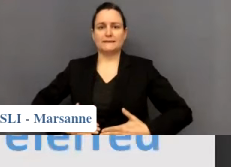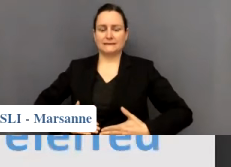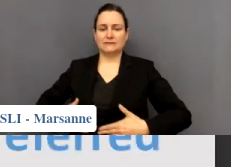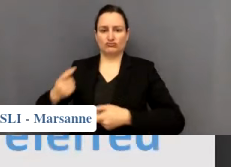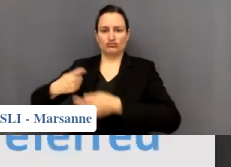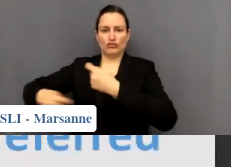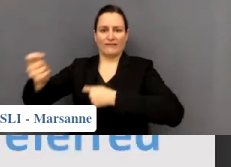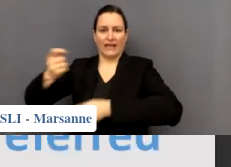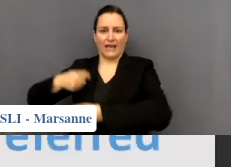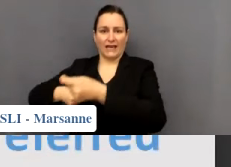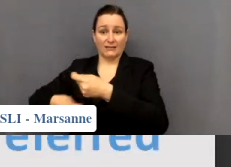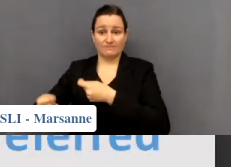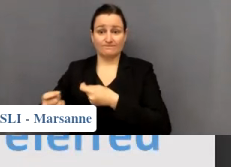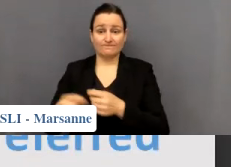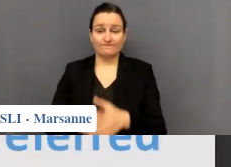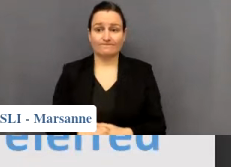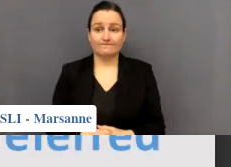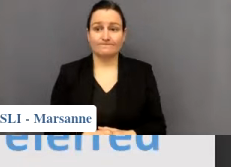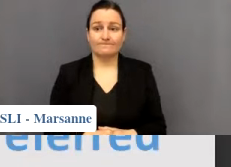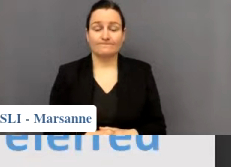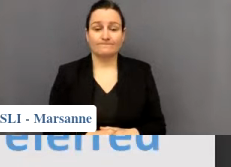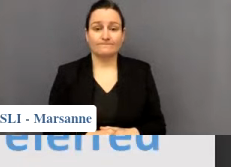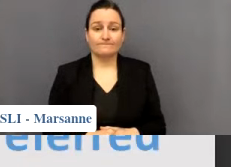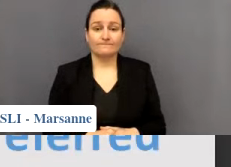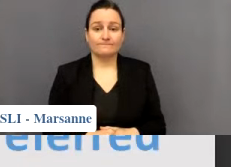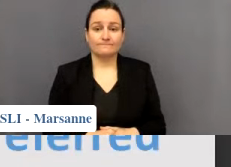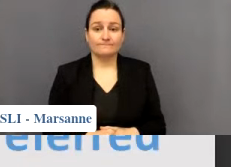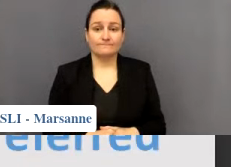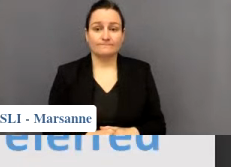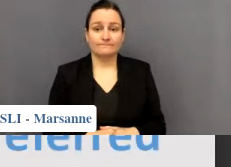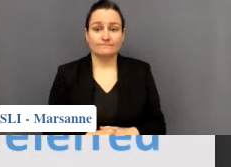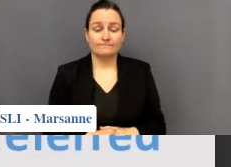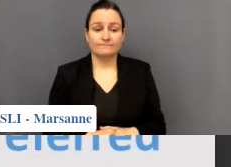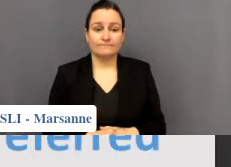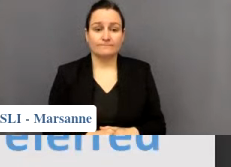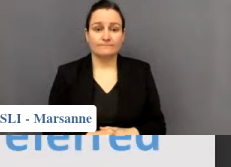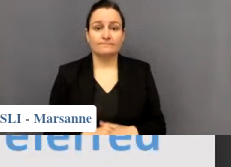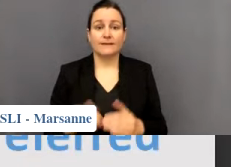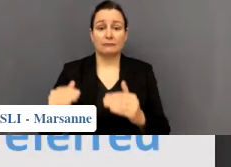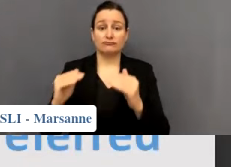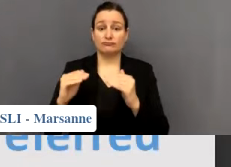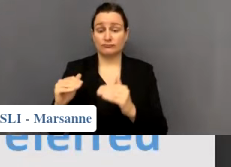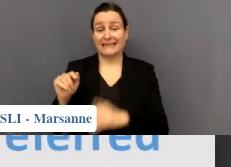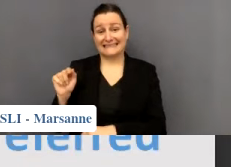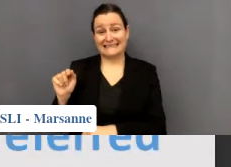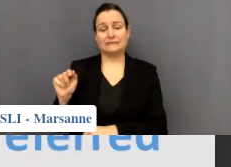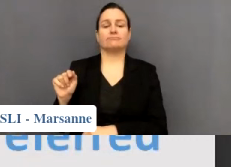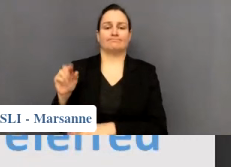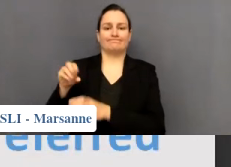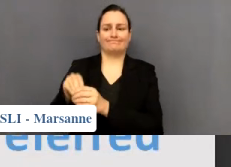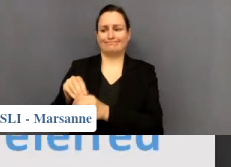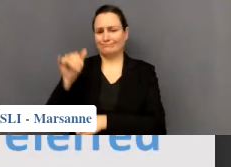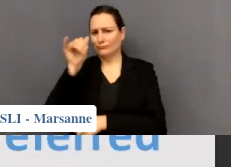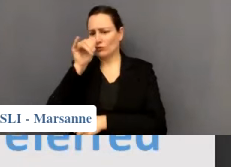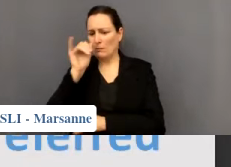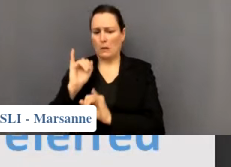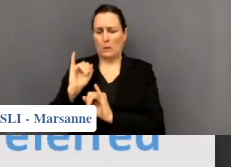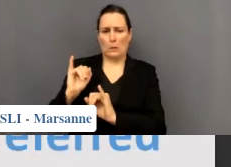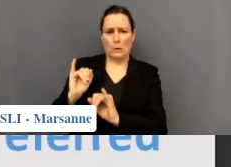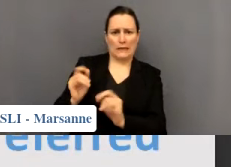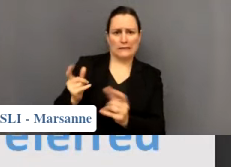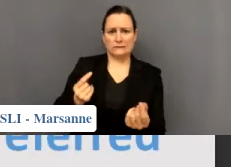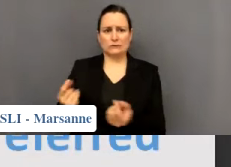Tipos y modalidades de violencia de género referidas por las personas destinatarias. Cuando se realiza el informe al